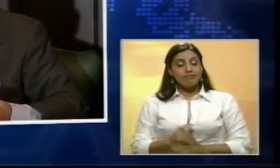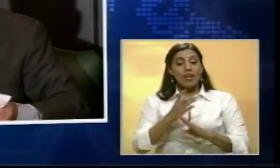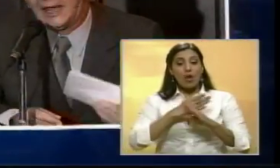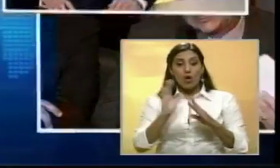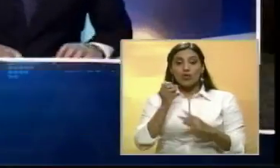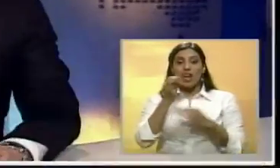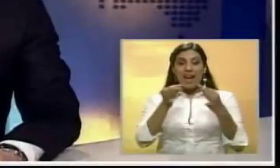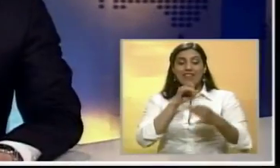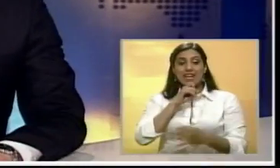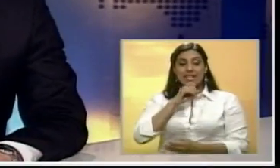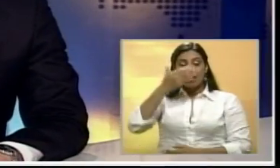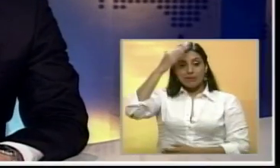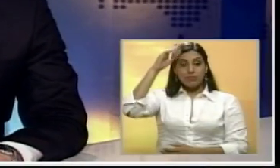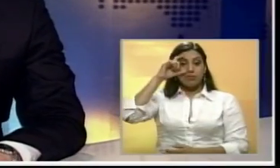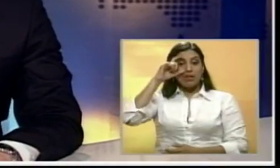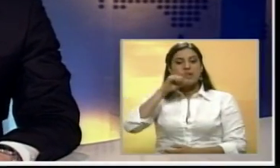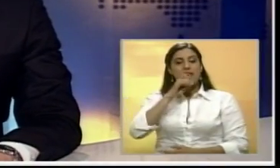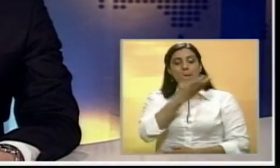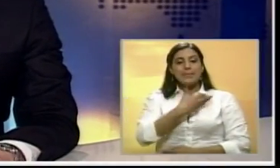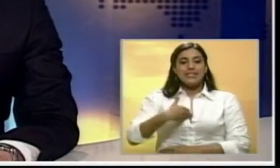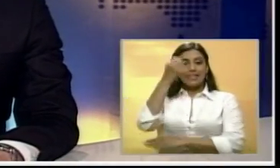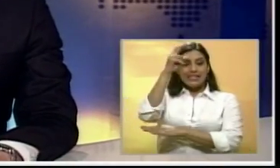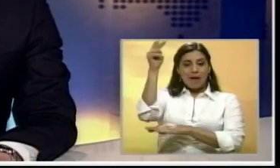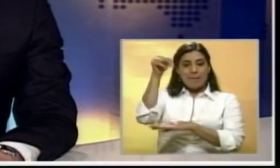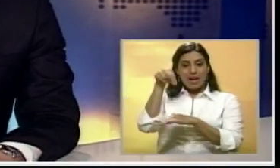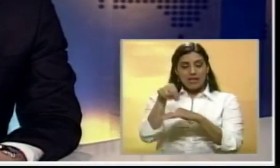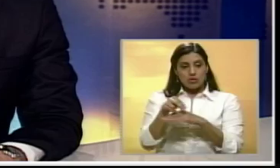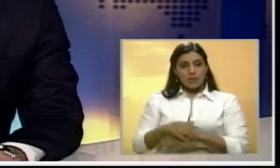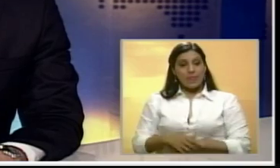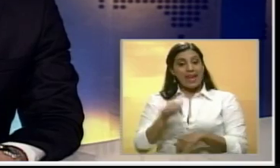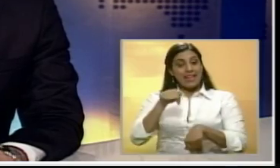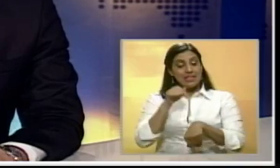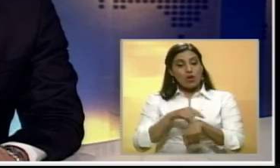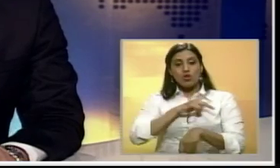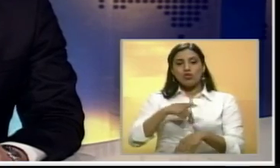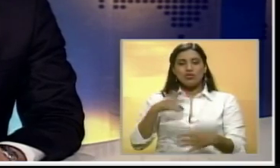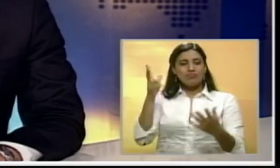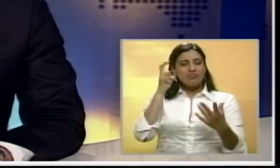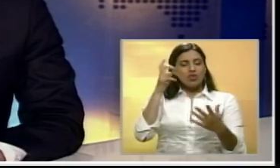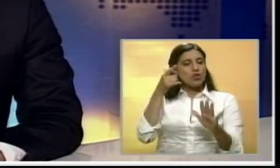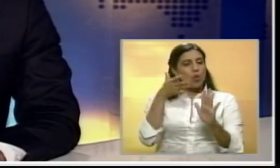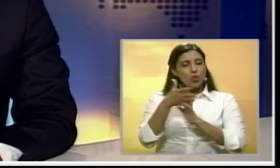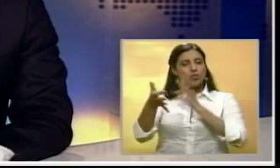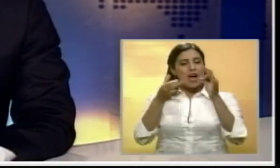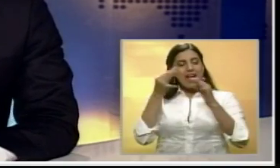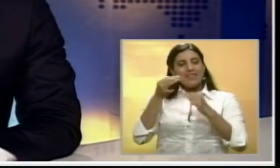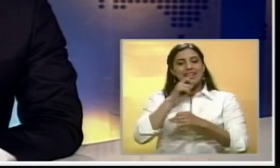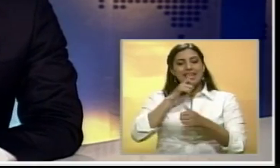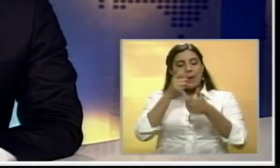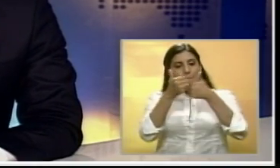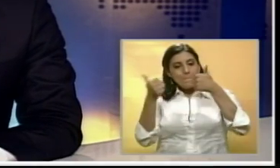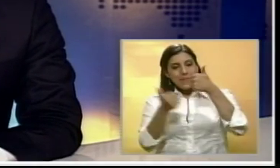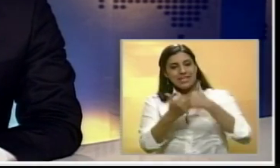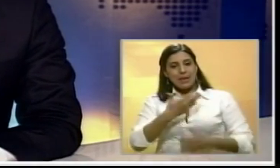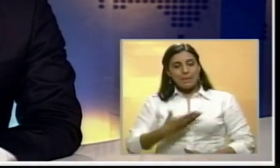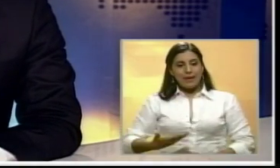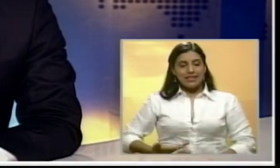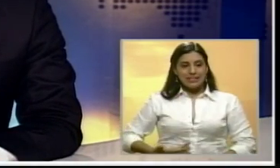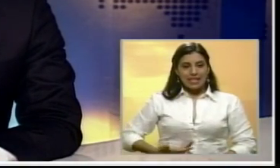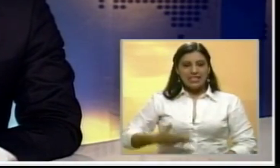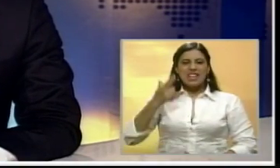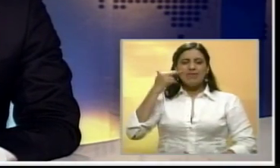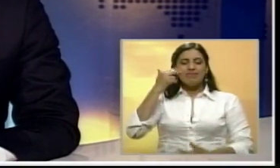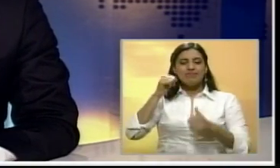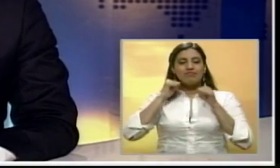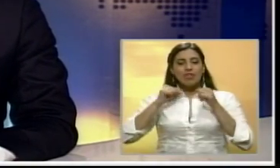Bien, eran declaraciones del presidente de la Asamblea Nacional. Y a esta hora vamos a escuchar declaraciones del vicepresidente de la República,